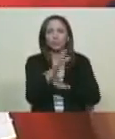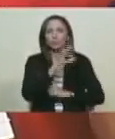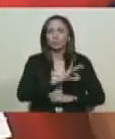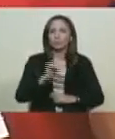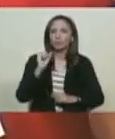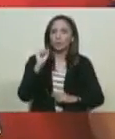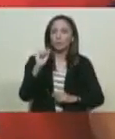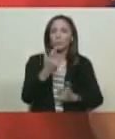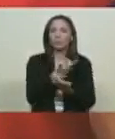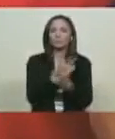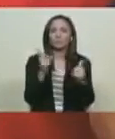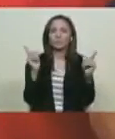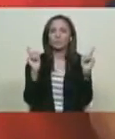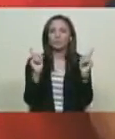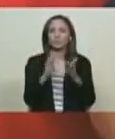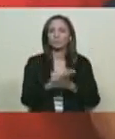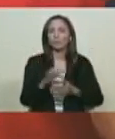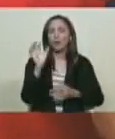socialista y liberador.